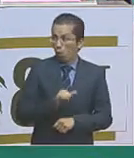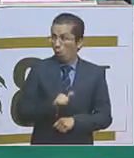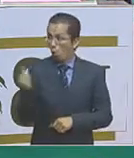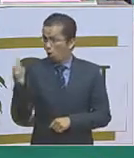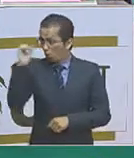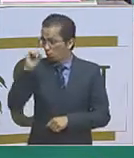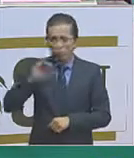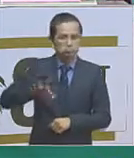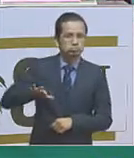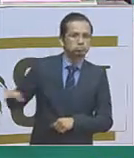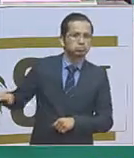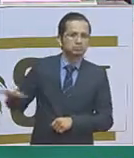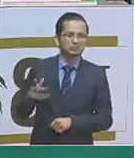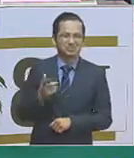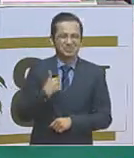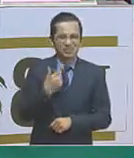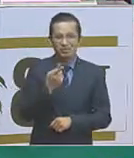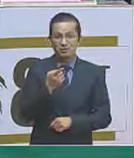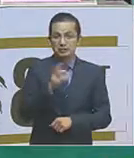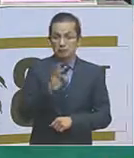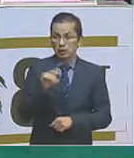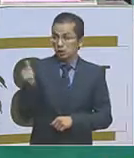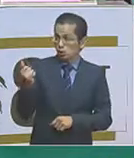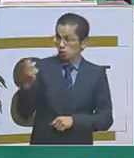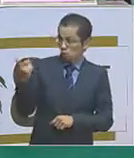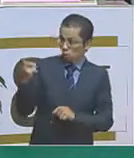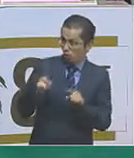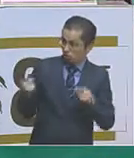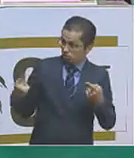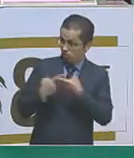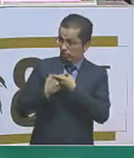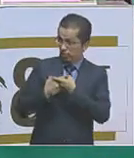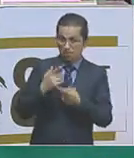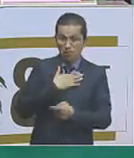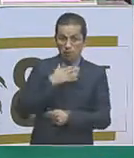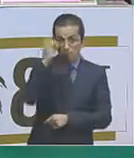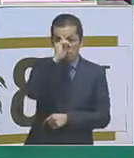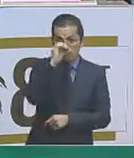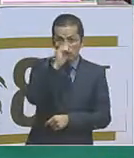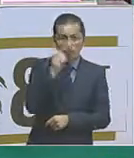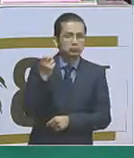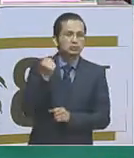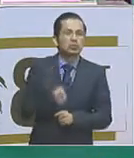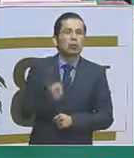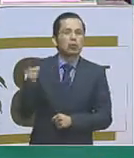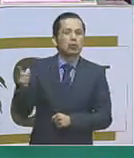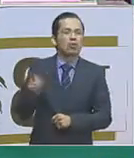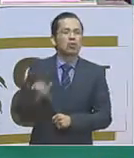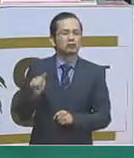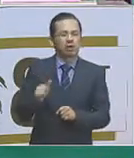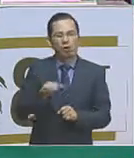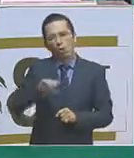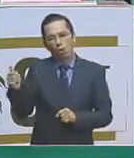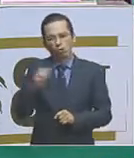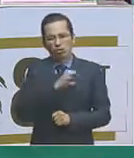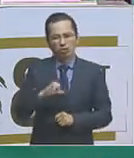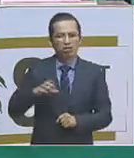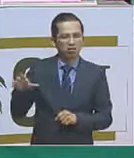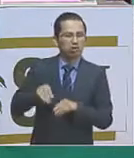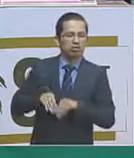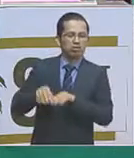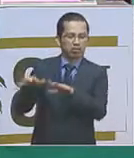todo lo contrario todo aquello que no vaya con mi punto de vista es visto como propaganda de mi adversario de mi enemigo